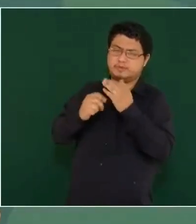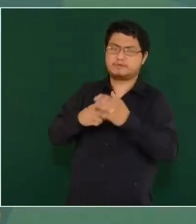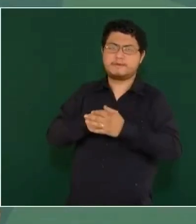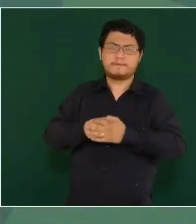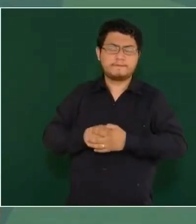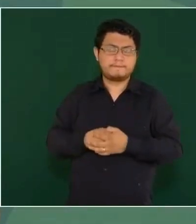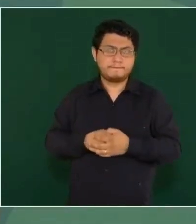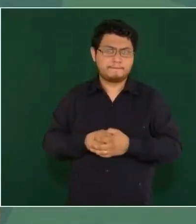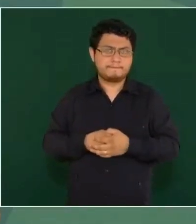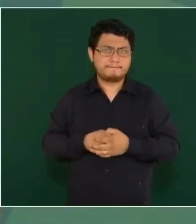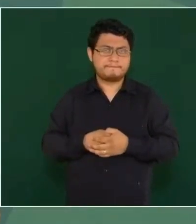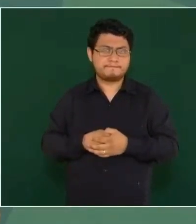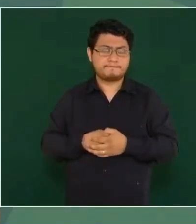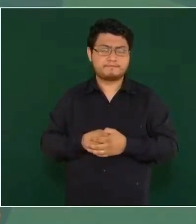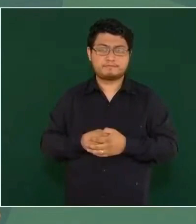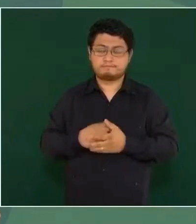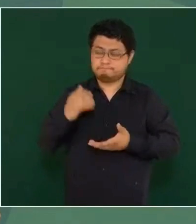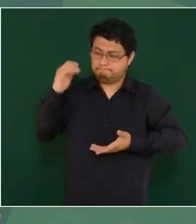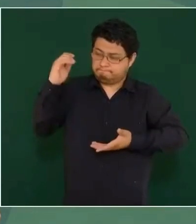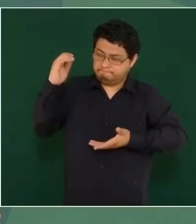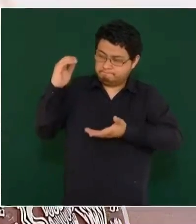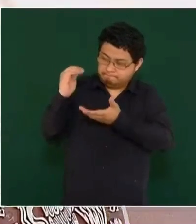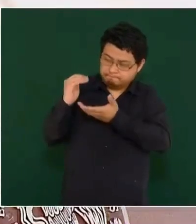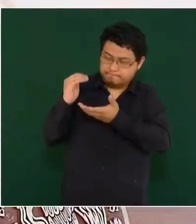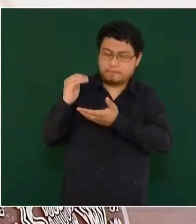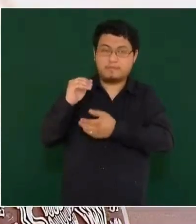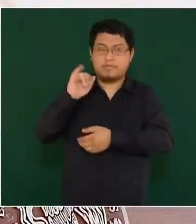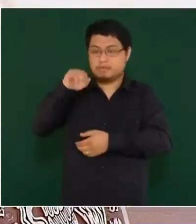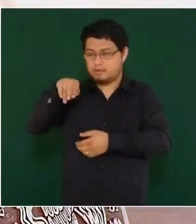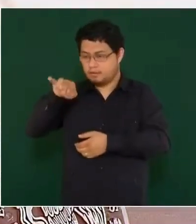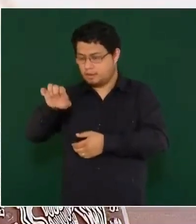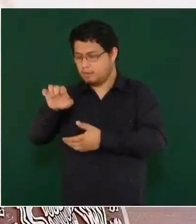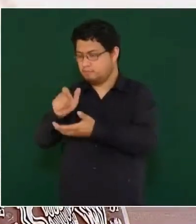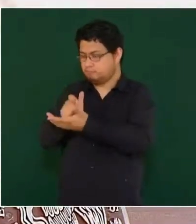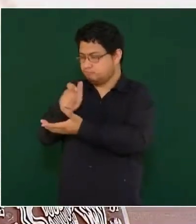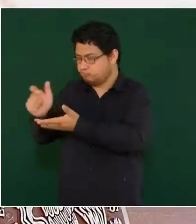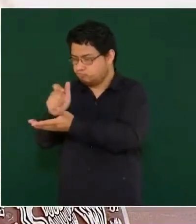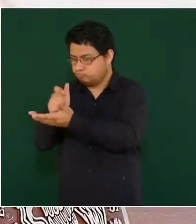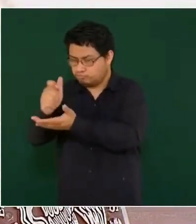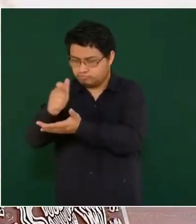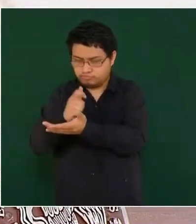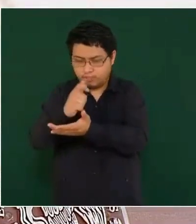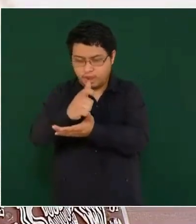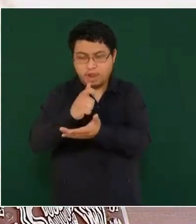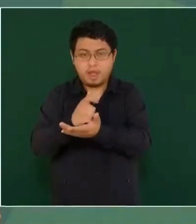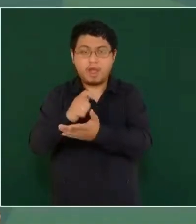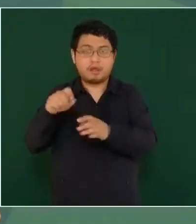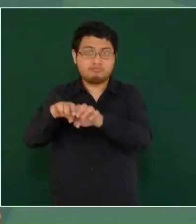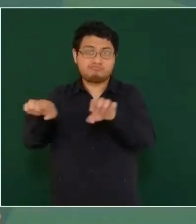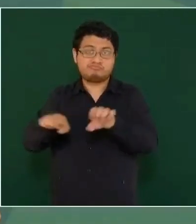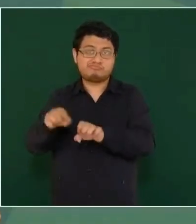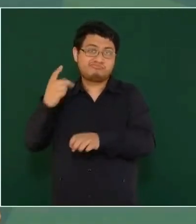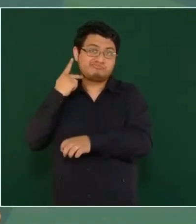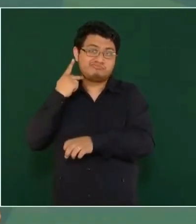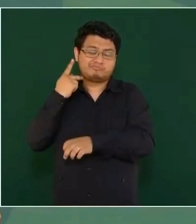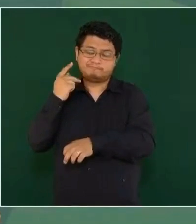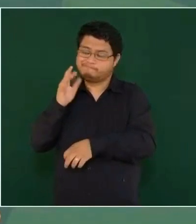la reducción de el presupuesto para los partidos no se puede